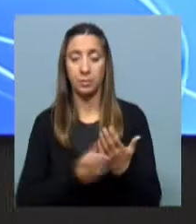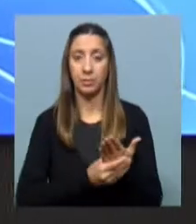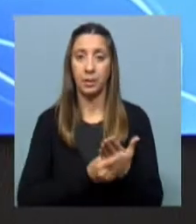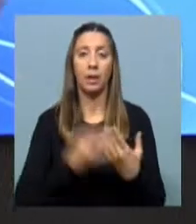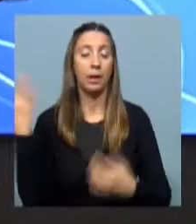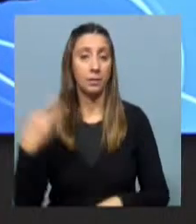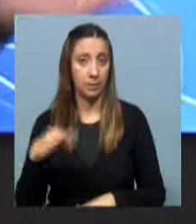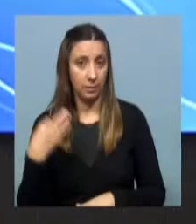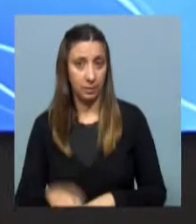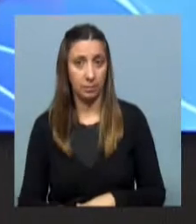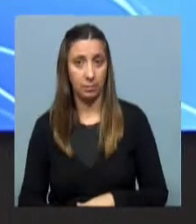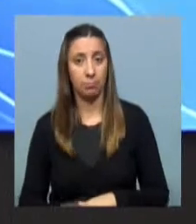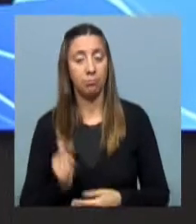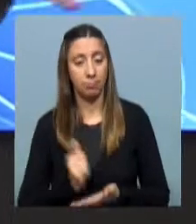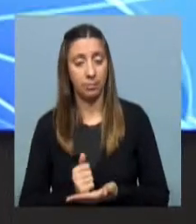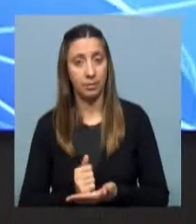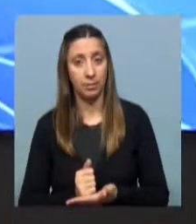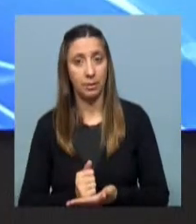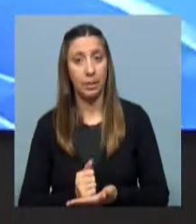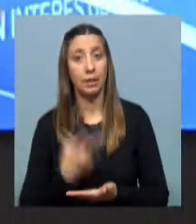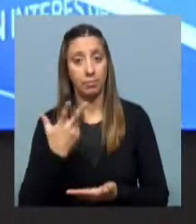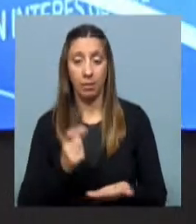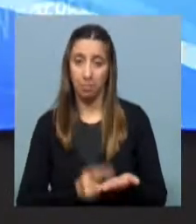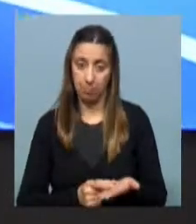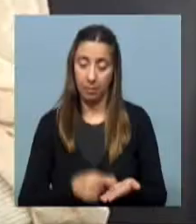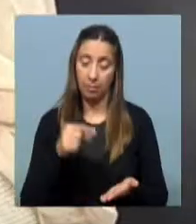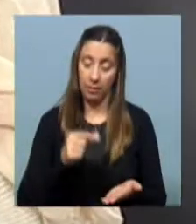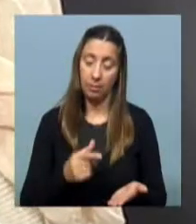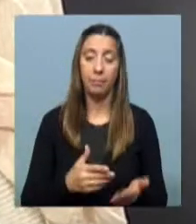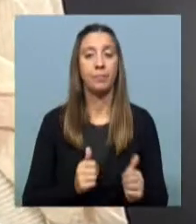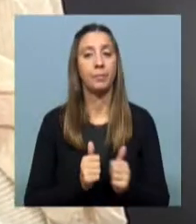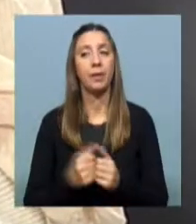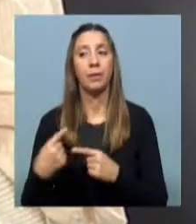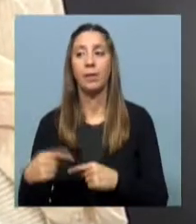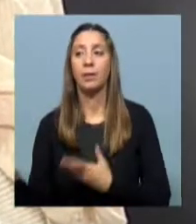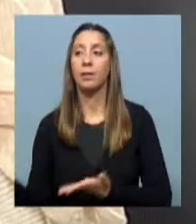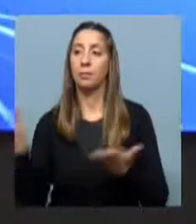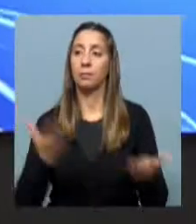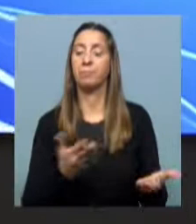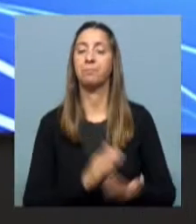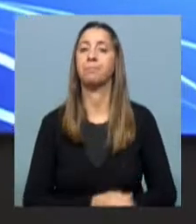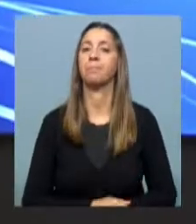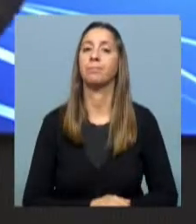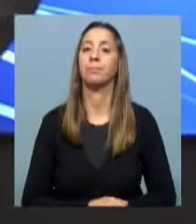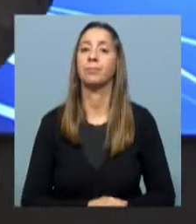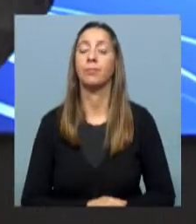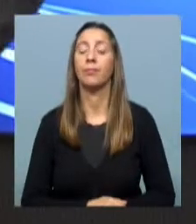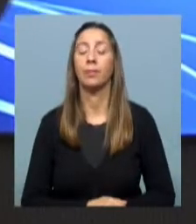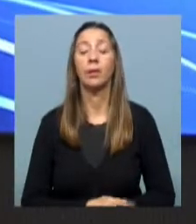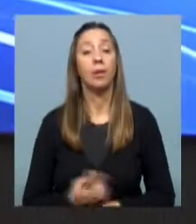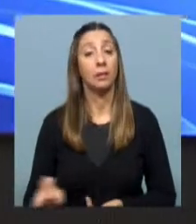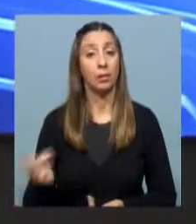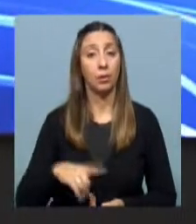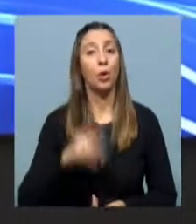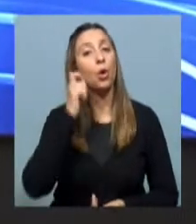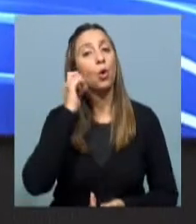de Seguridad, que bueno, se queda con nosotros, va a estar en los tres bloques que tenemos en el programa, va a estar acompañando a los distintos invitados que tenemos. Aquí a mi derecha está